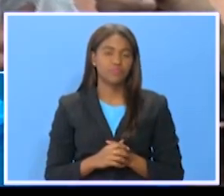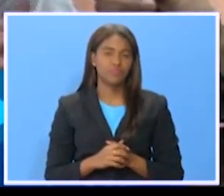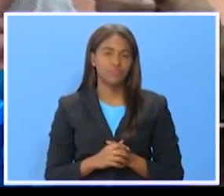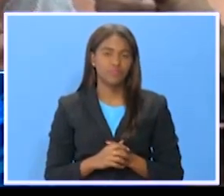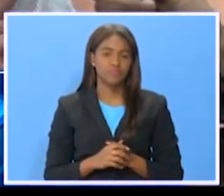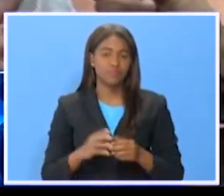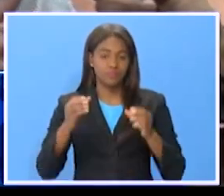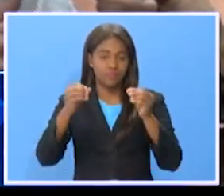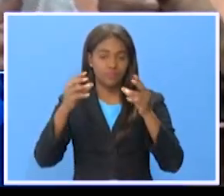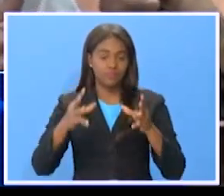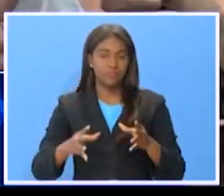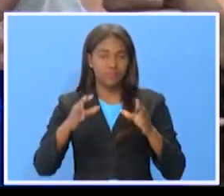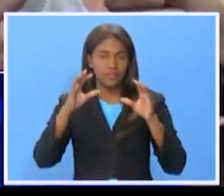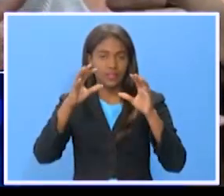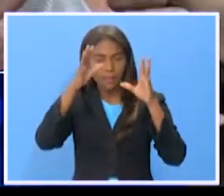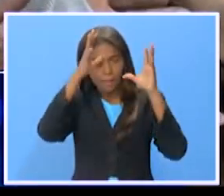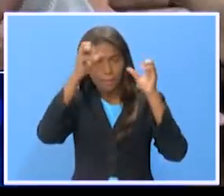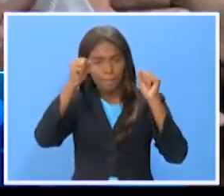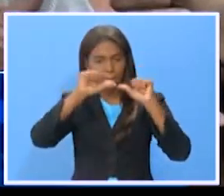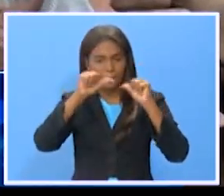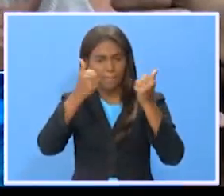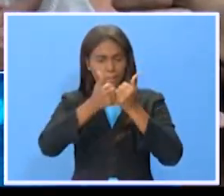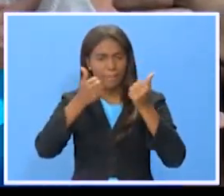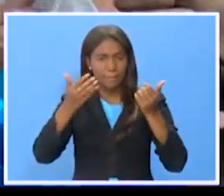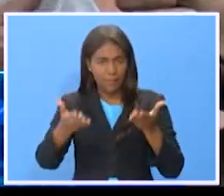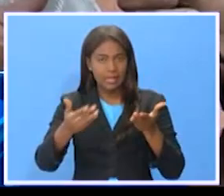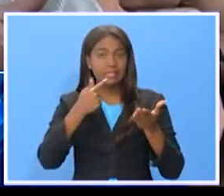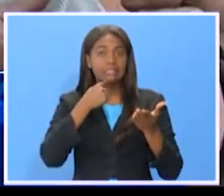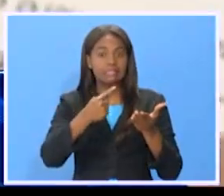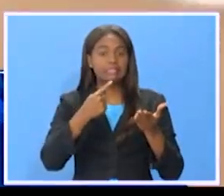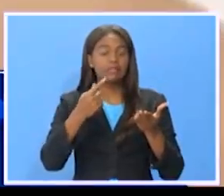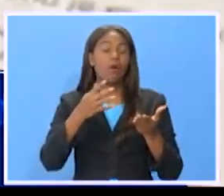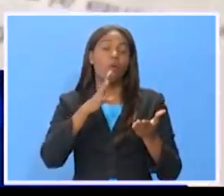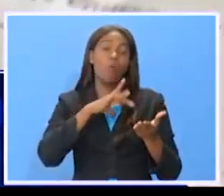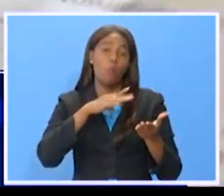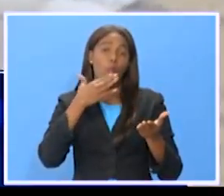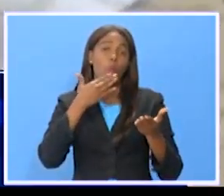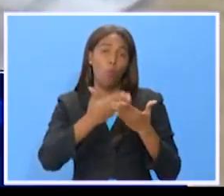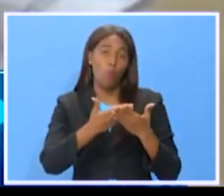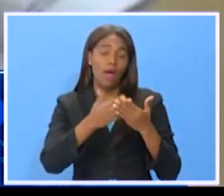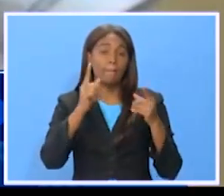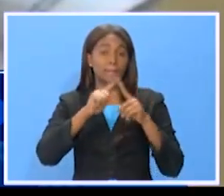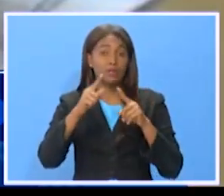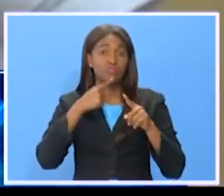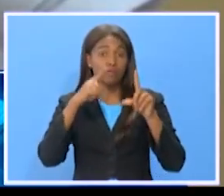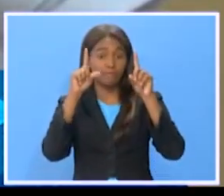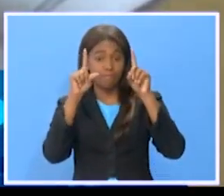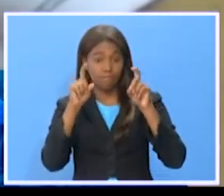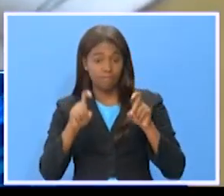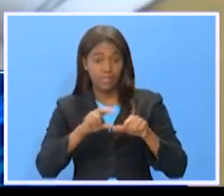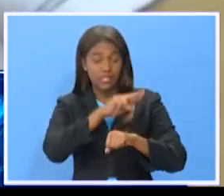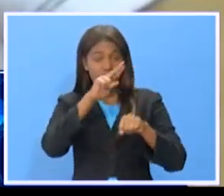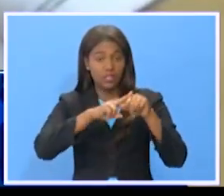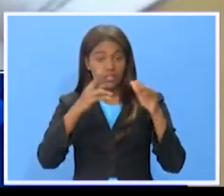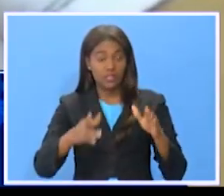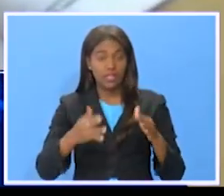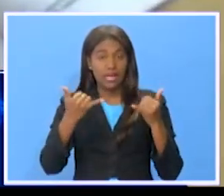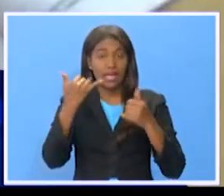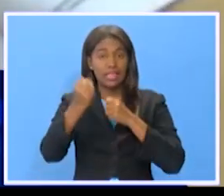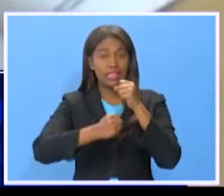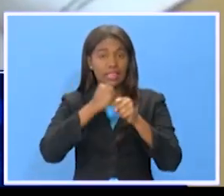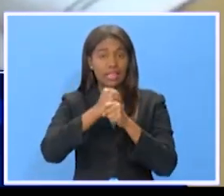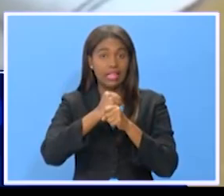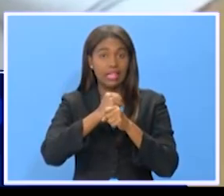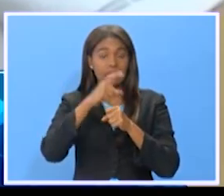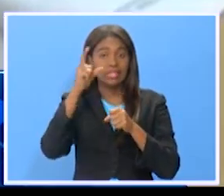que el presidente de la Asociación Dominicana de Profesores saludó esta iniciativa, pero consideró que las pruebas nacionales de este año no deben ser